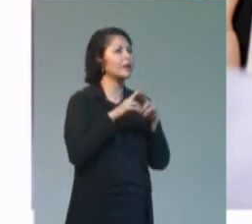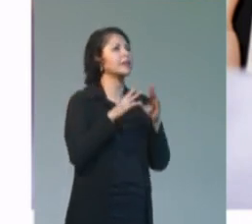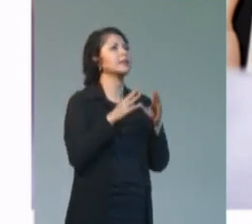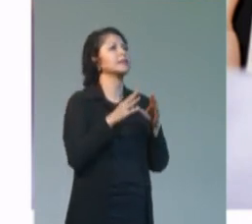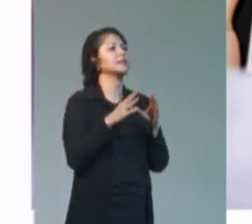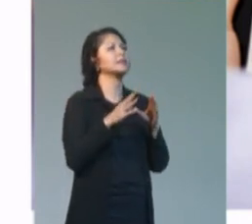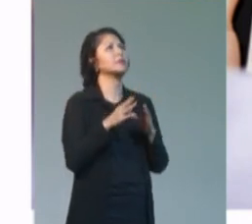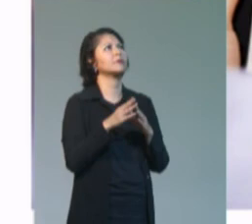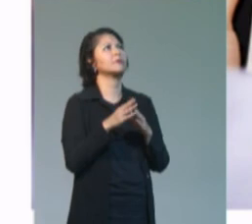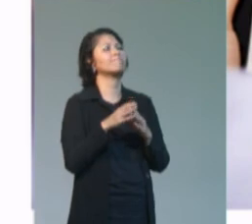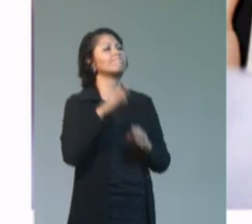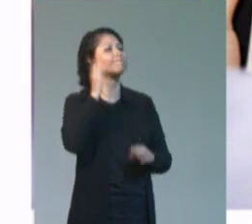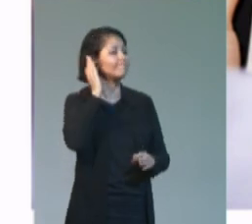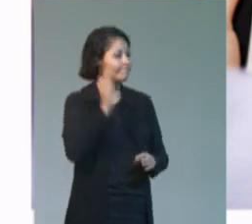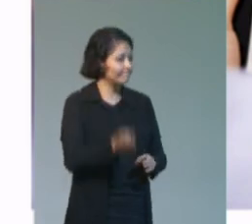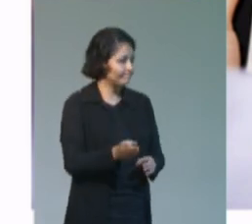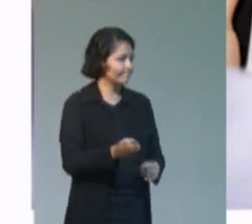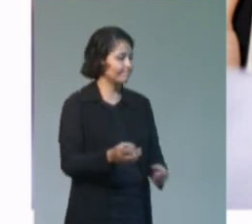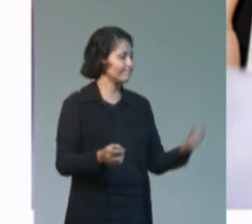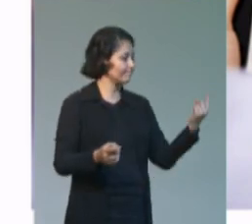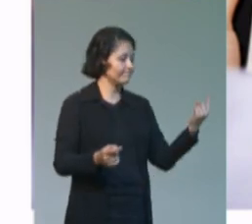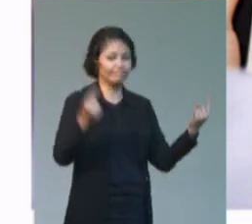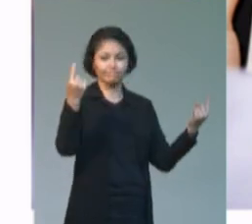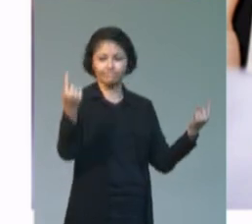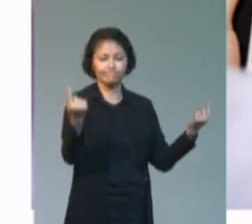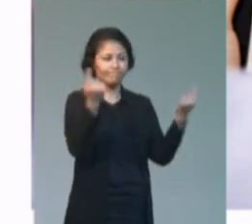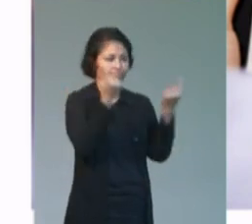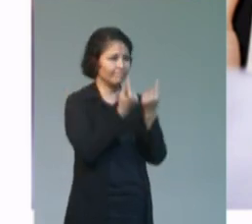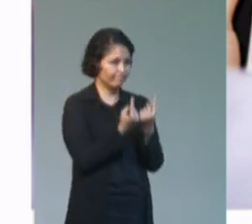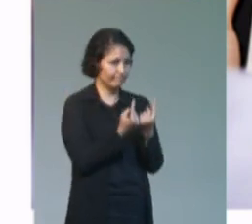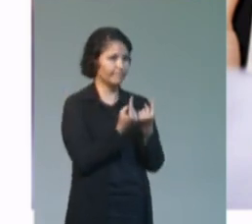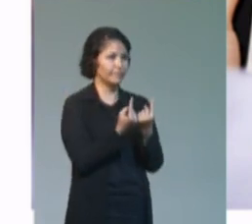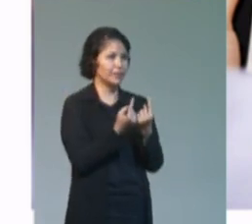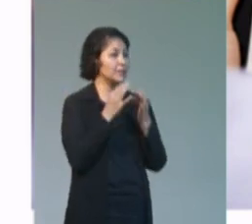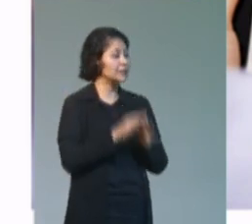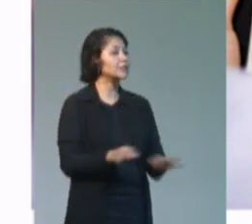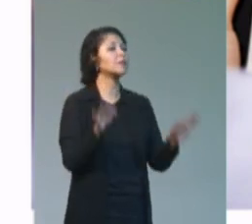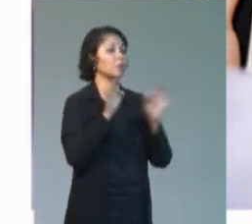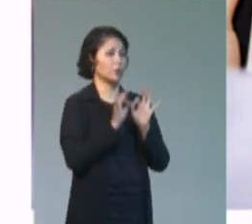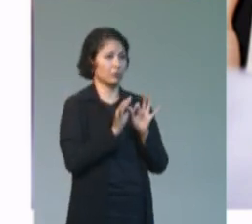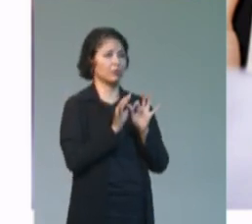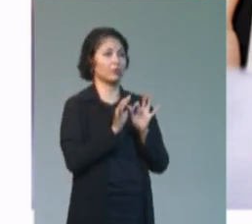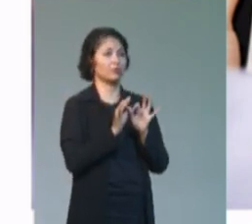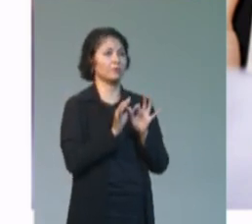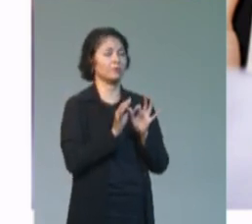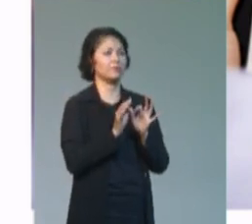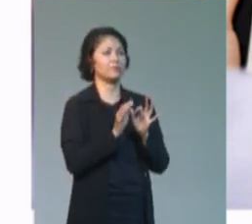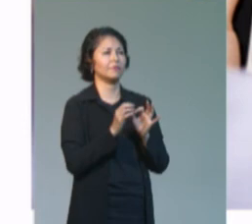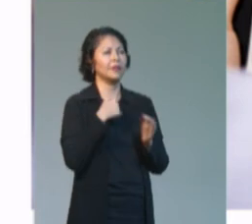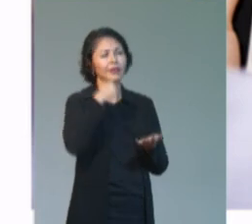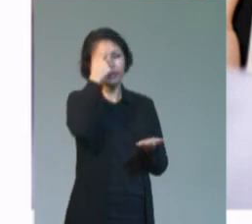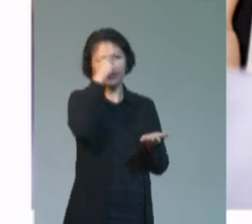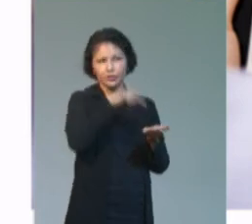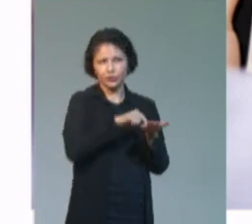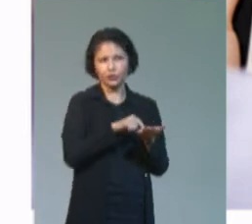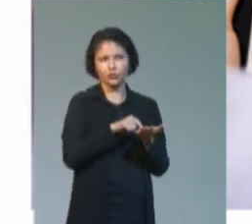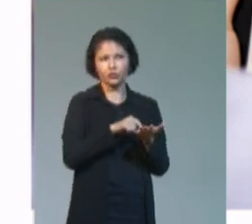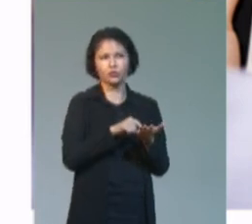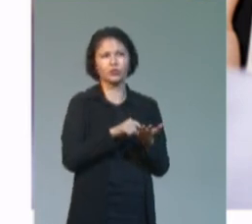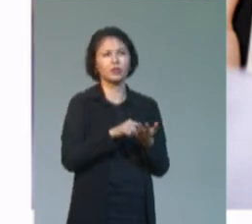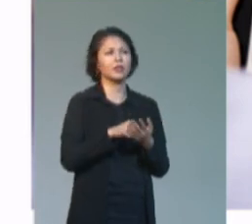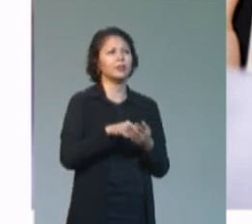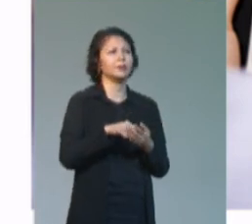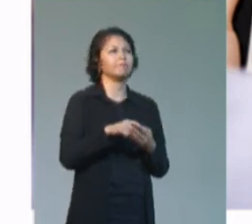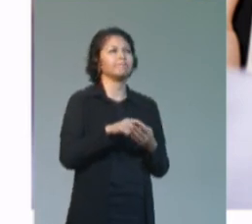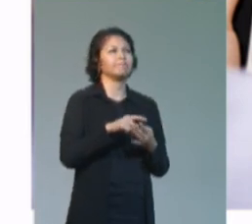aceptación que el docente tenga de esa tecnología va a ser clave y tendrá que tener desde mi punto de vista cuatro competencias mínimas